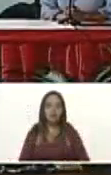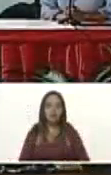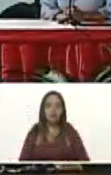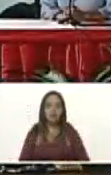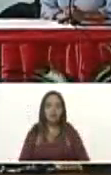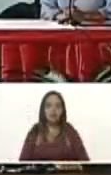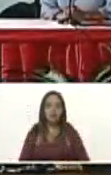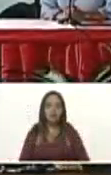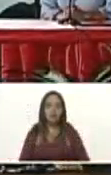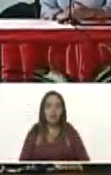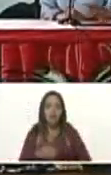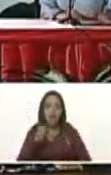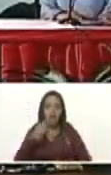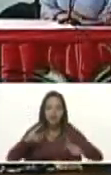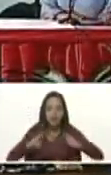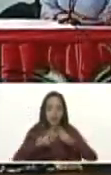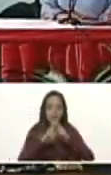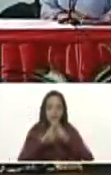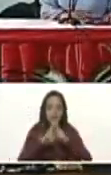La confluencia de los ríos,